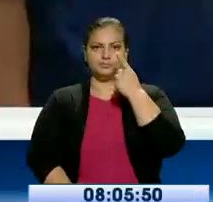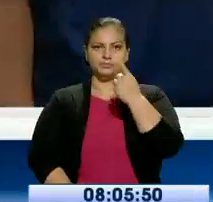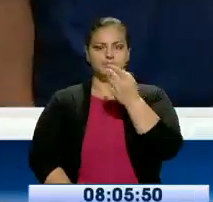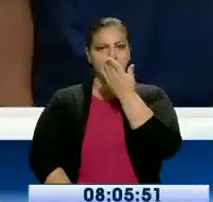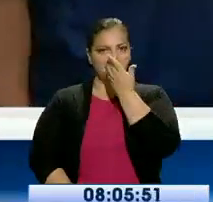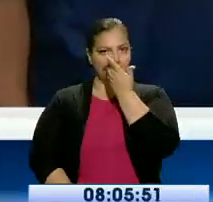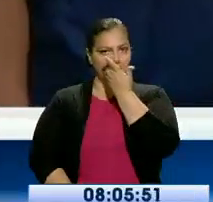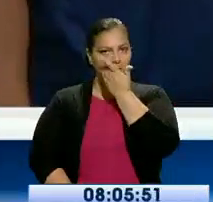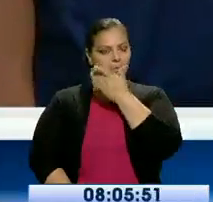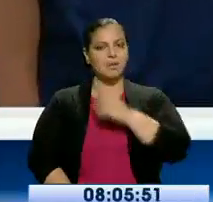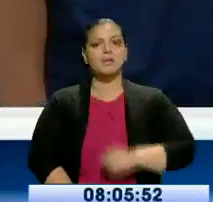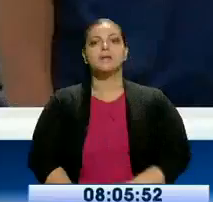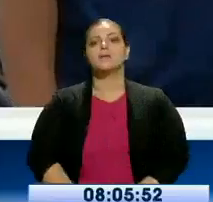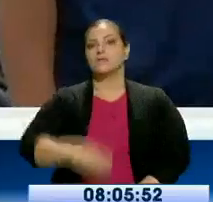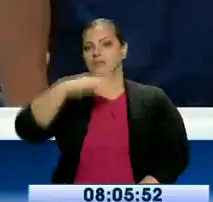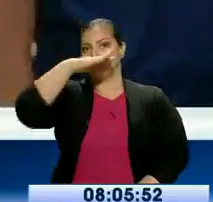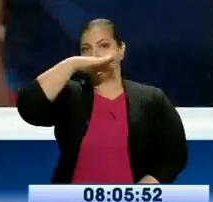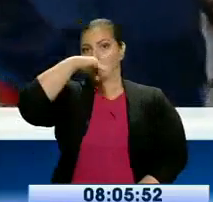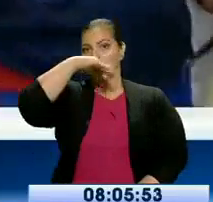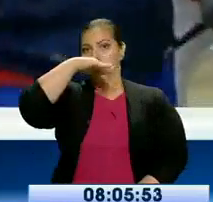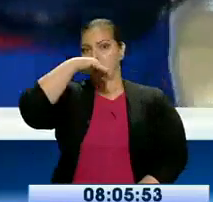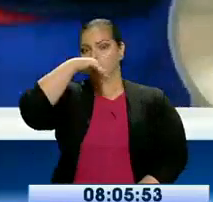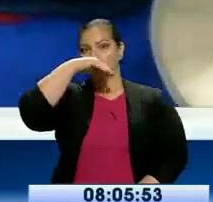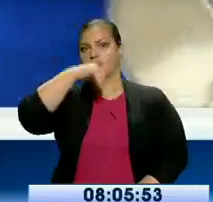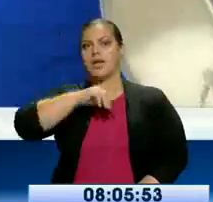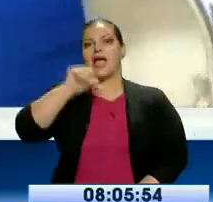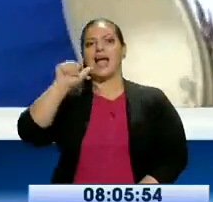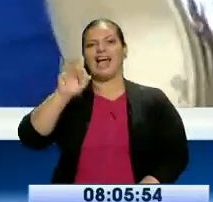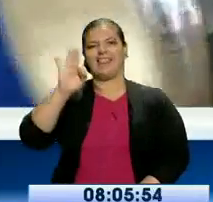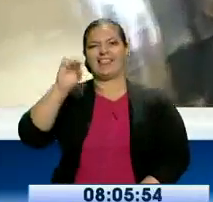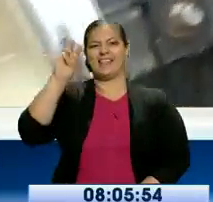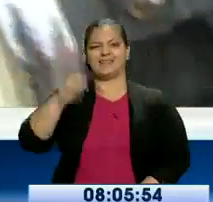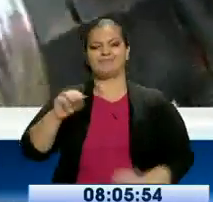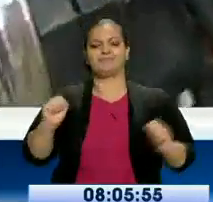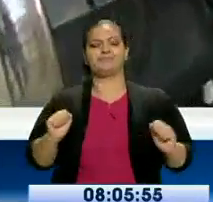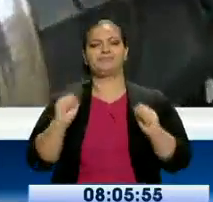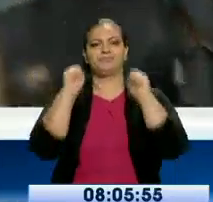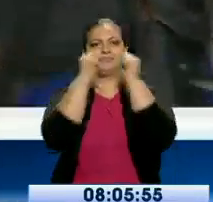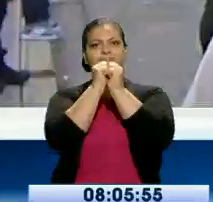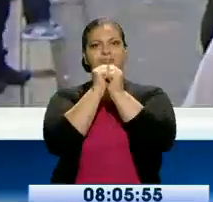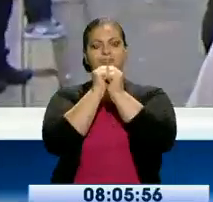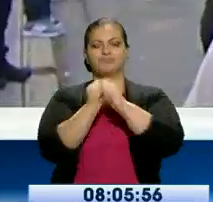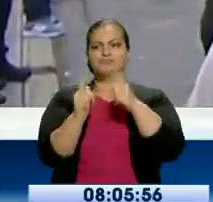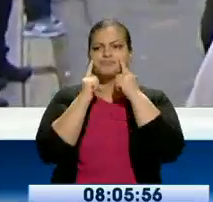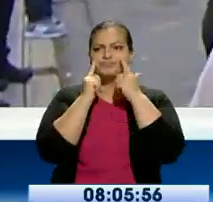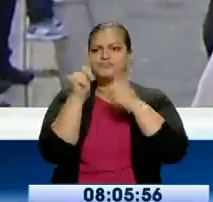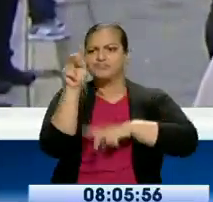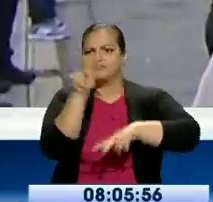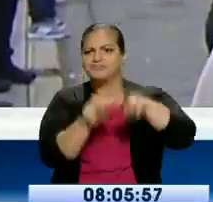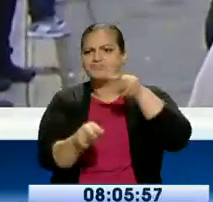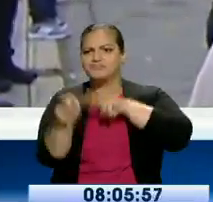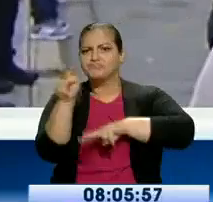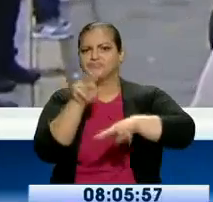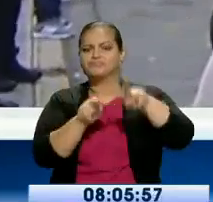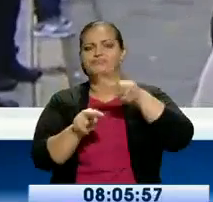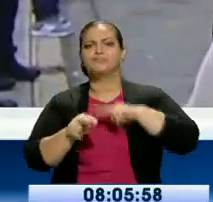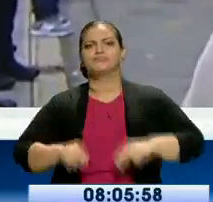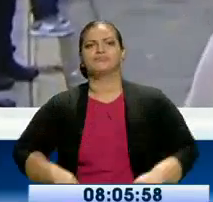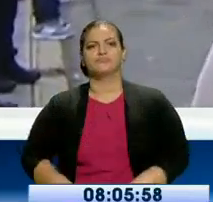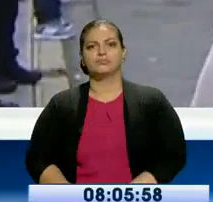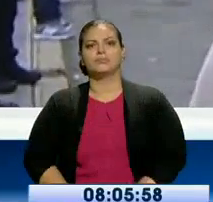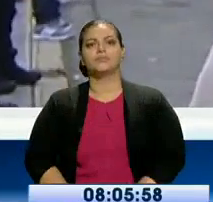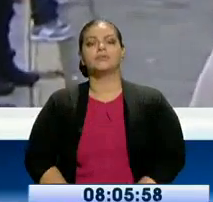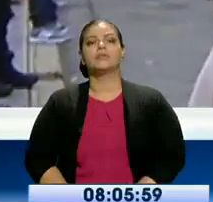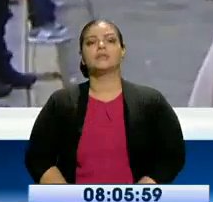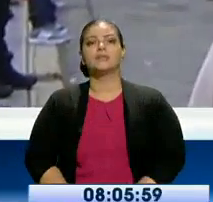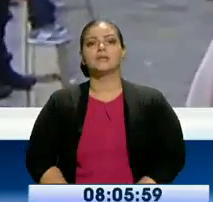en colaboración con agentes de la Autoridad de Tránsito Municipal. Los 12 distritos de la zona